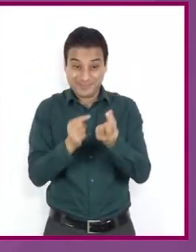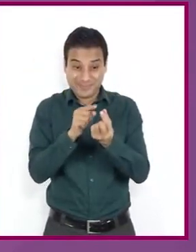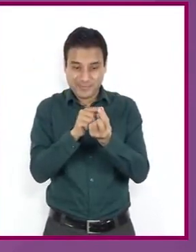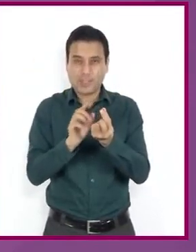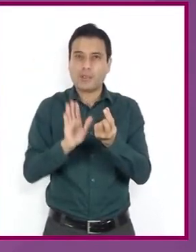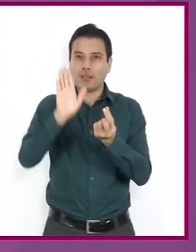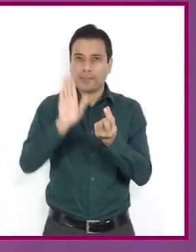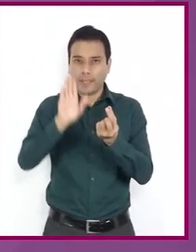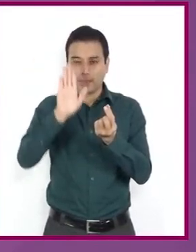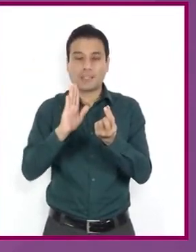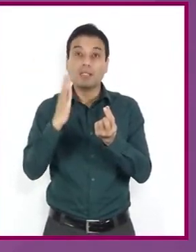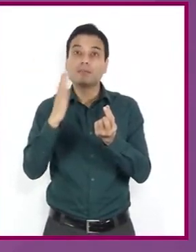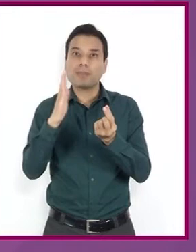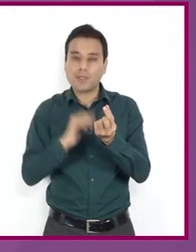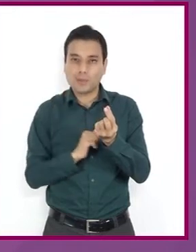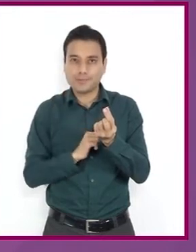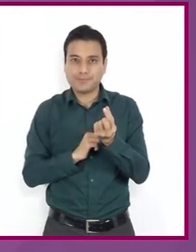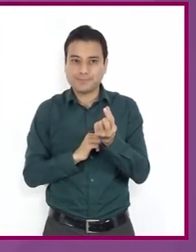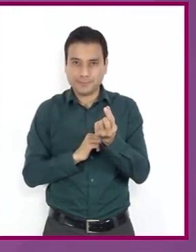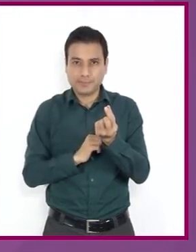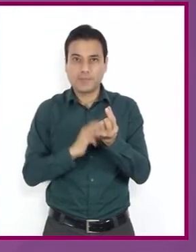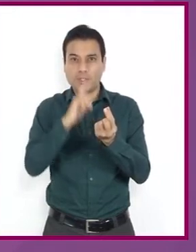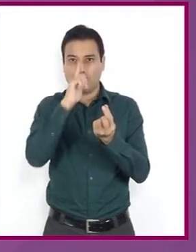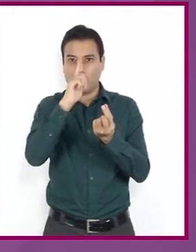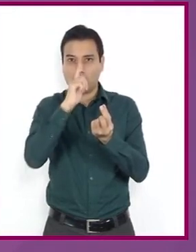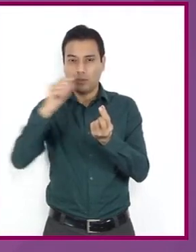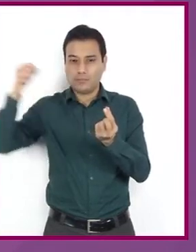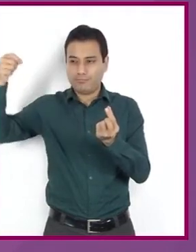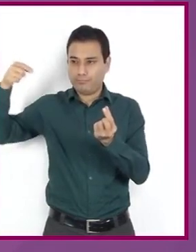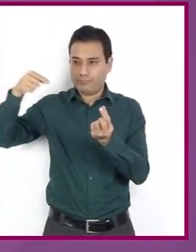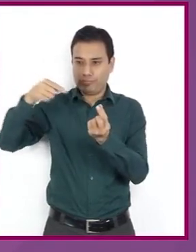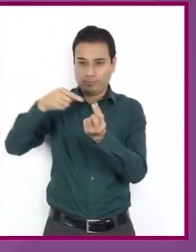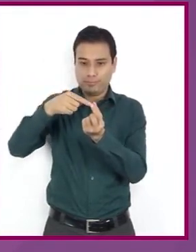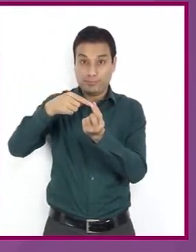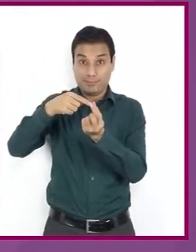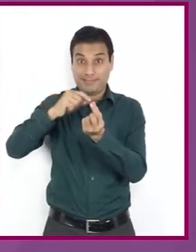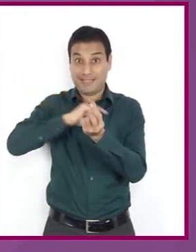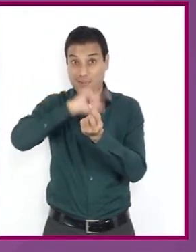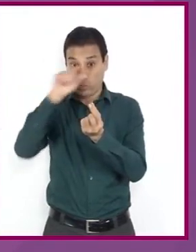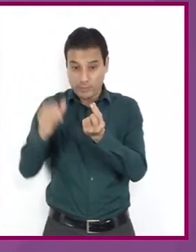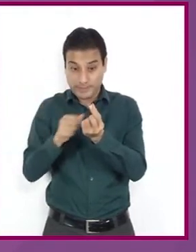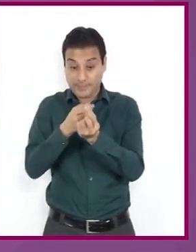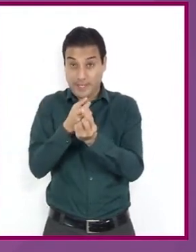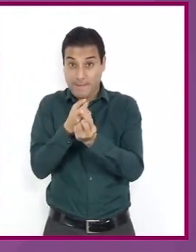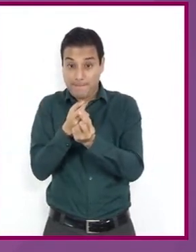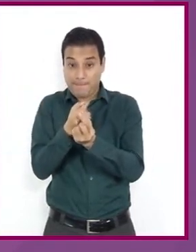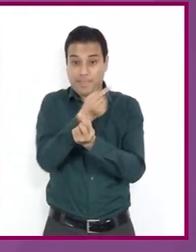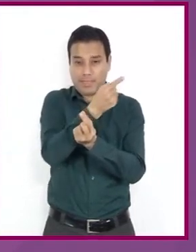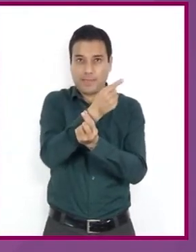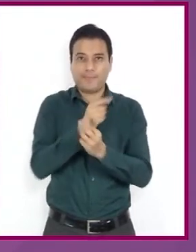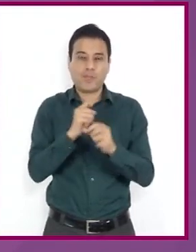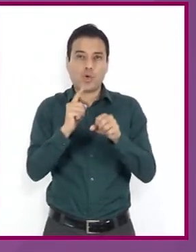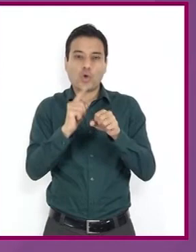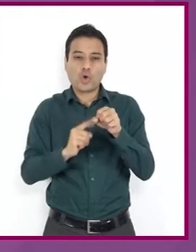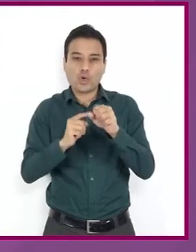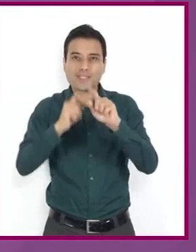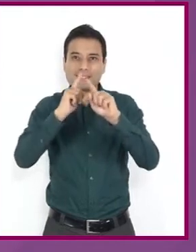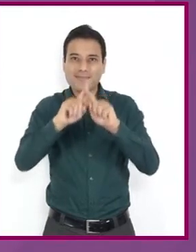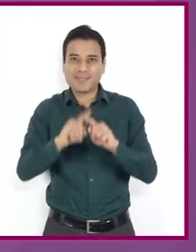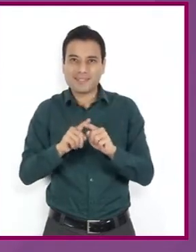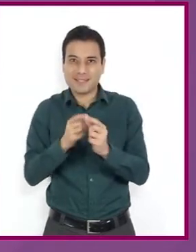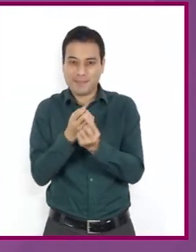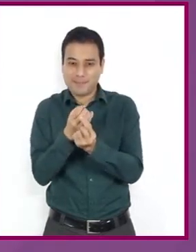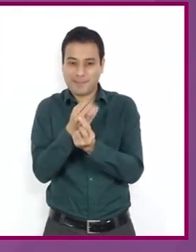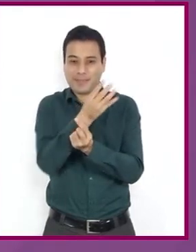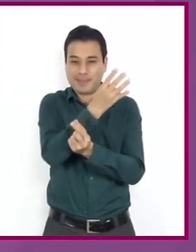prismas. Un rayo de luz solar entra en la superficie de cada gota, se refracta y se separa en los diferentes colores que